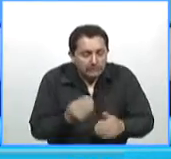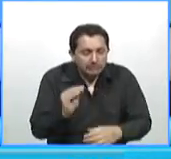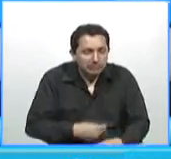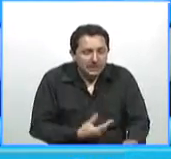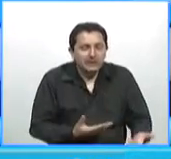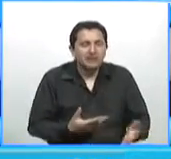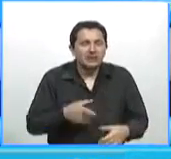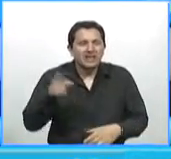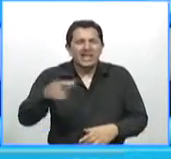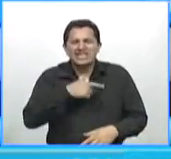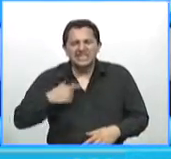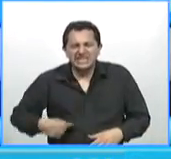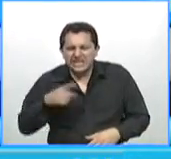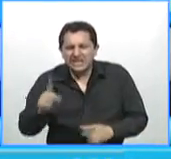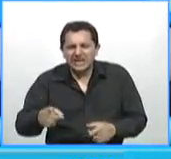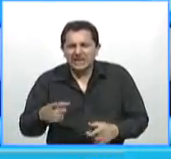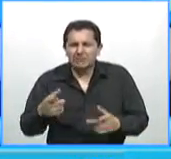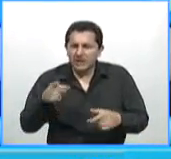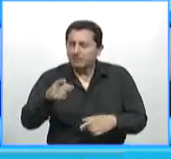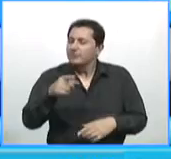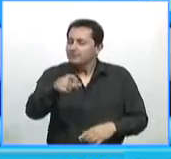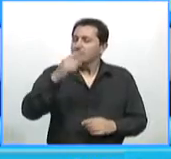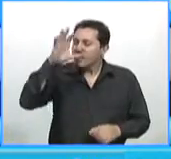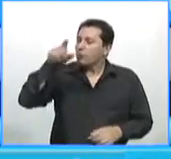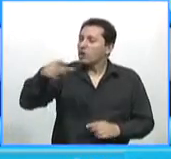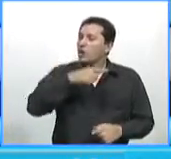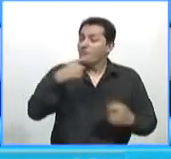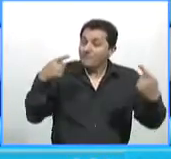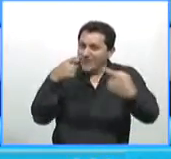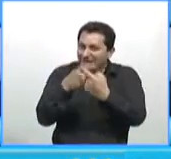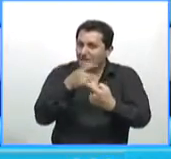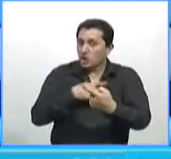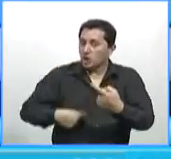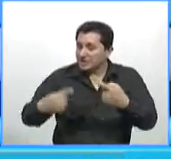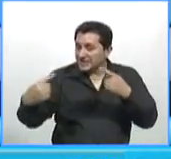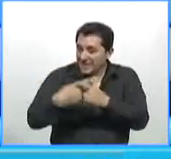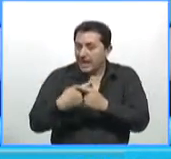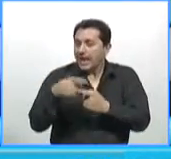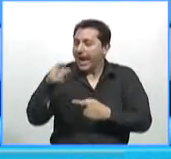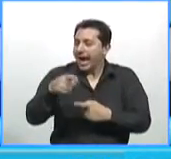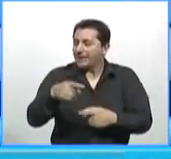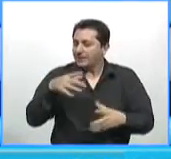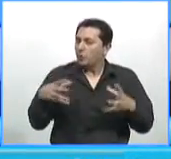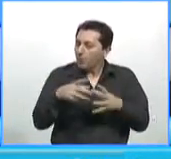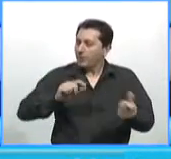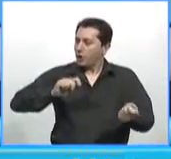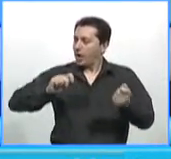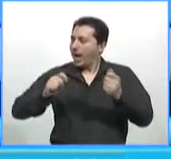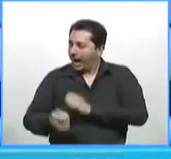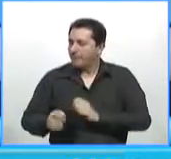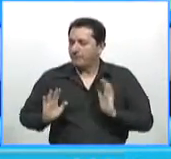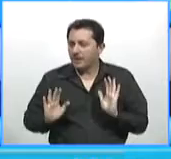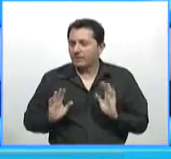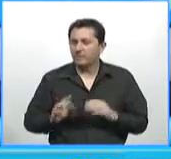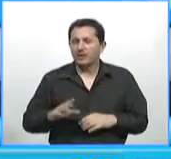y no se nos daba. Ahí con China hubo como un punto de inflexión. Sí. En el pero me refiero al partido del grupo. Sí, ahí. Porque ahí me parece que... Porque después el